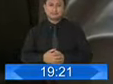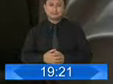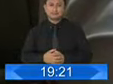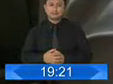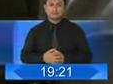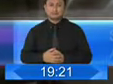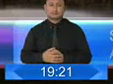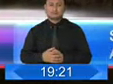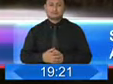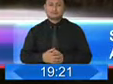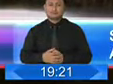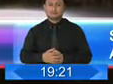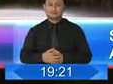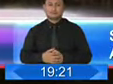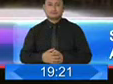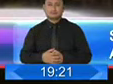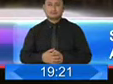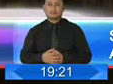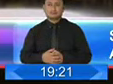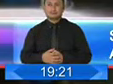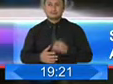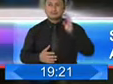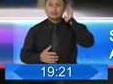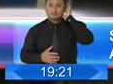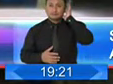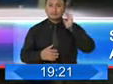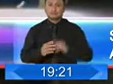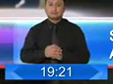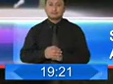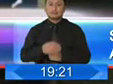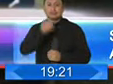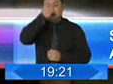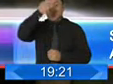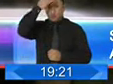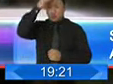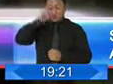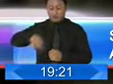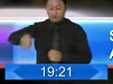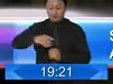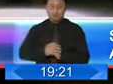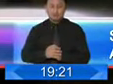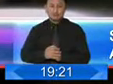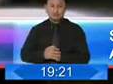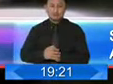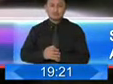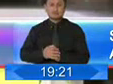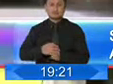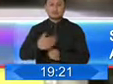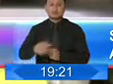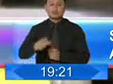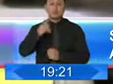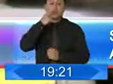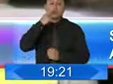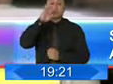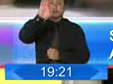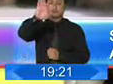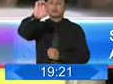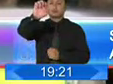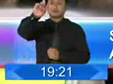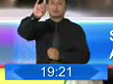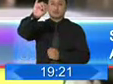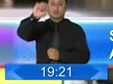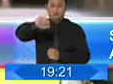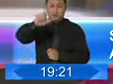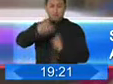Gran conmoción causó en los habitantes de la parroquia Puerto Limón de Santo Domingo el asesinato de don Teddy, un adulto mayor muy querido